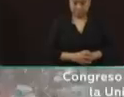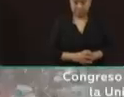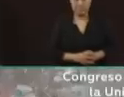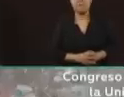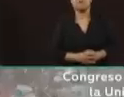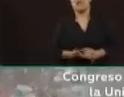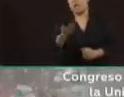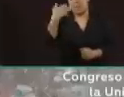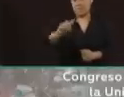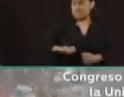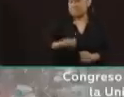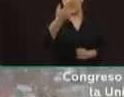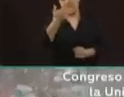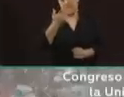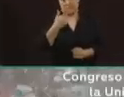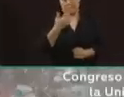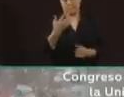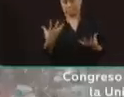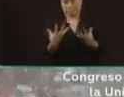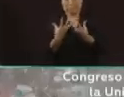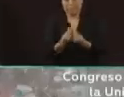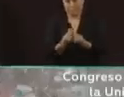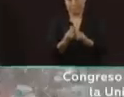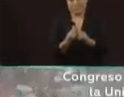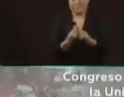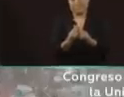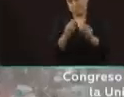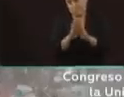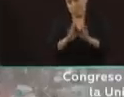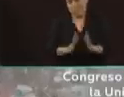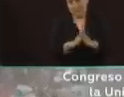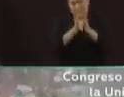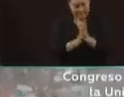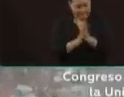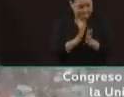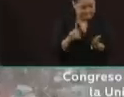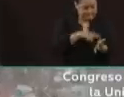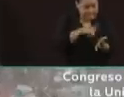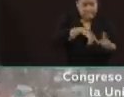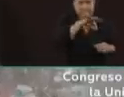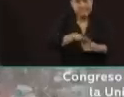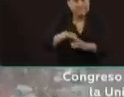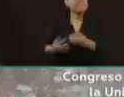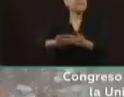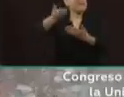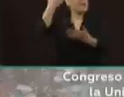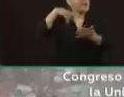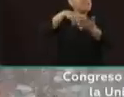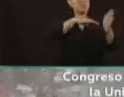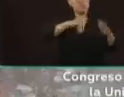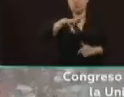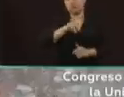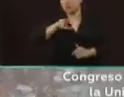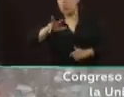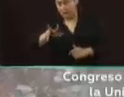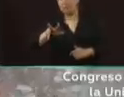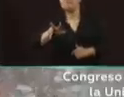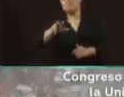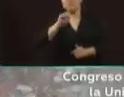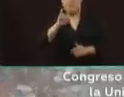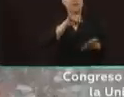primera participación en elecciones fue en el 88, donde apoyamos a Cuauhtémoc